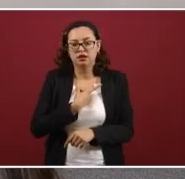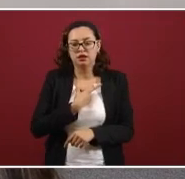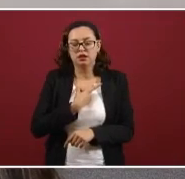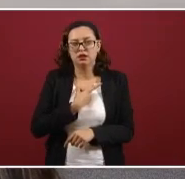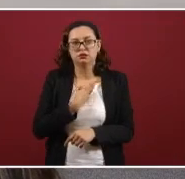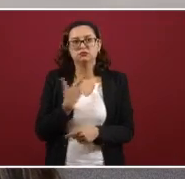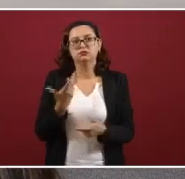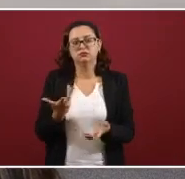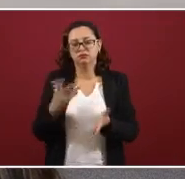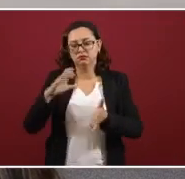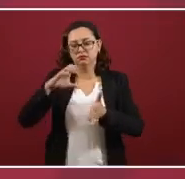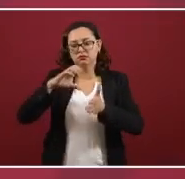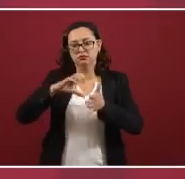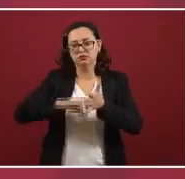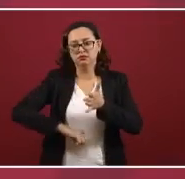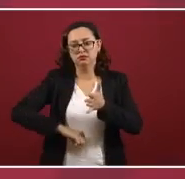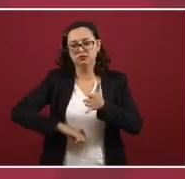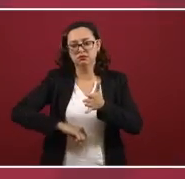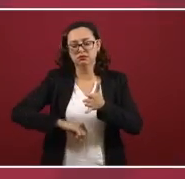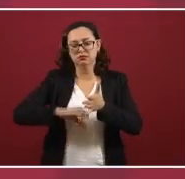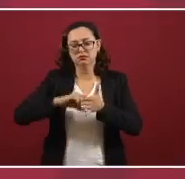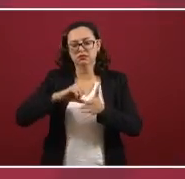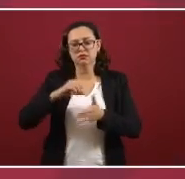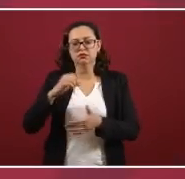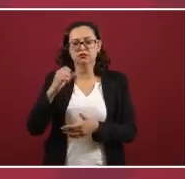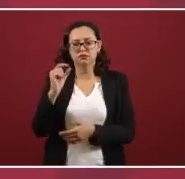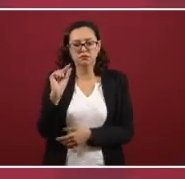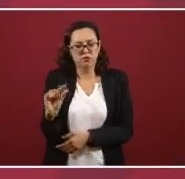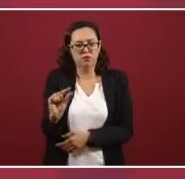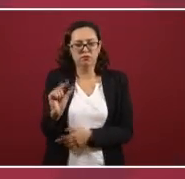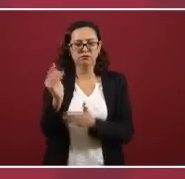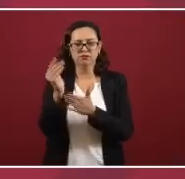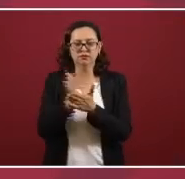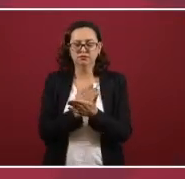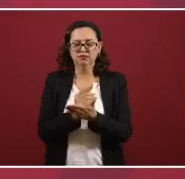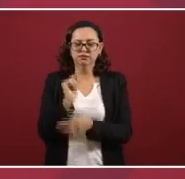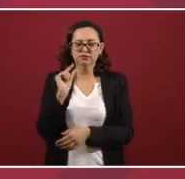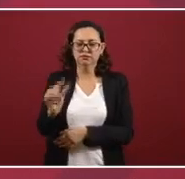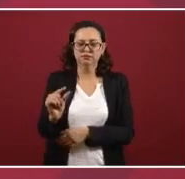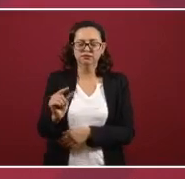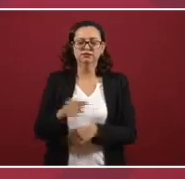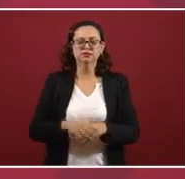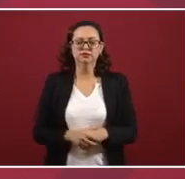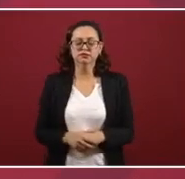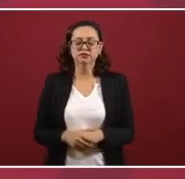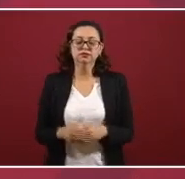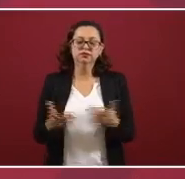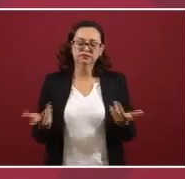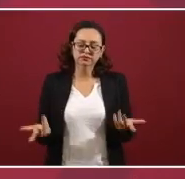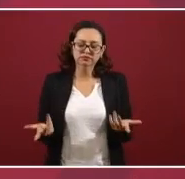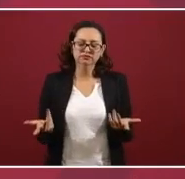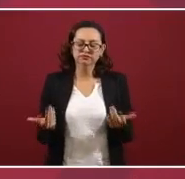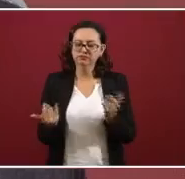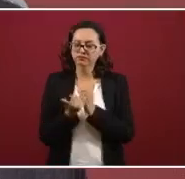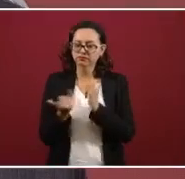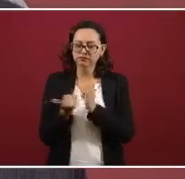se queda la menor parte por concepto de remesa. De todas maneras,